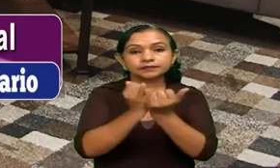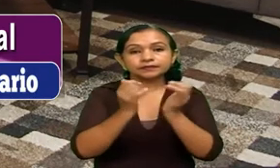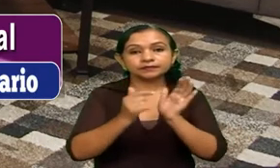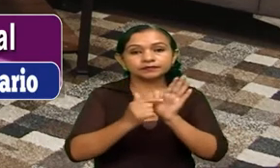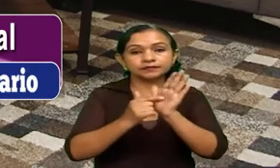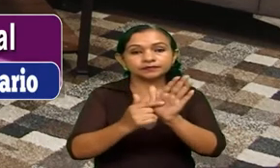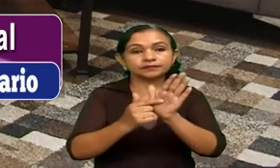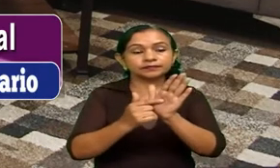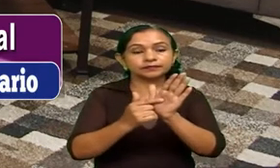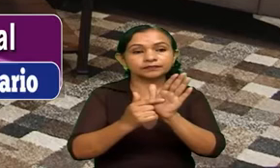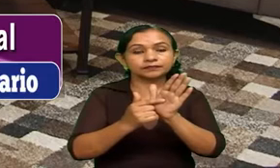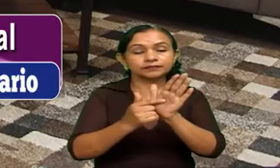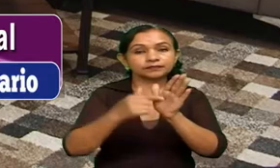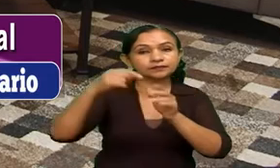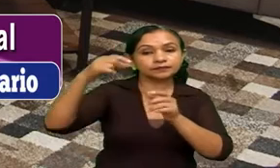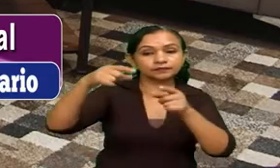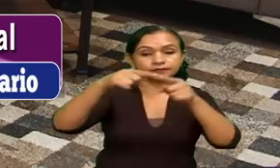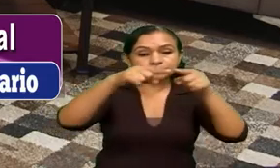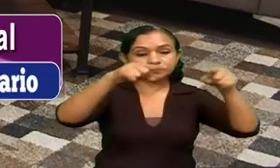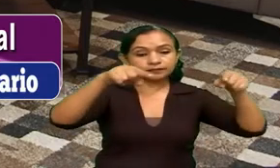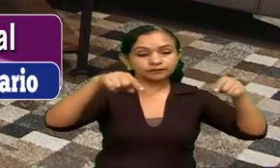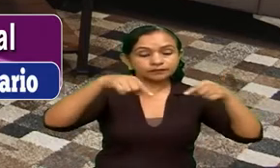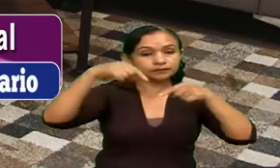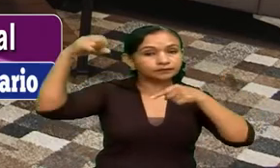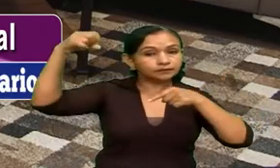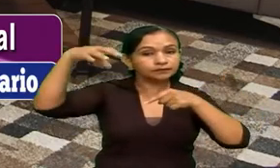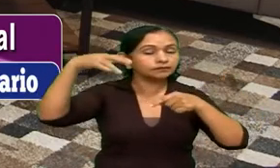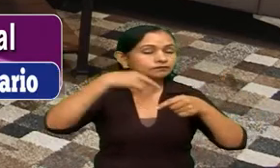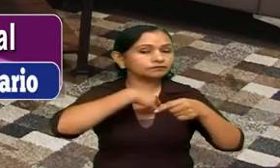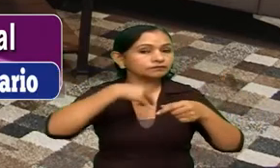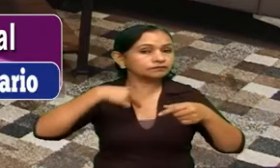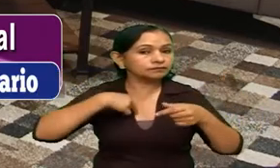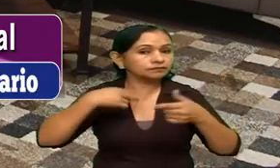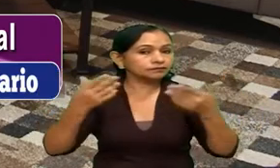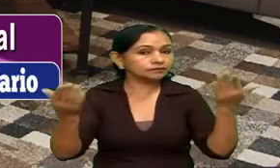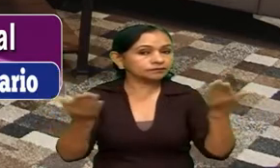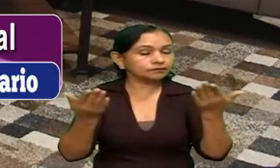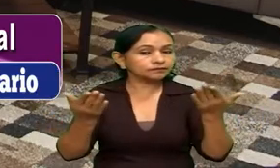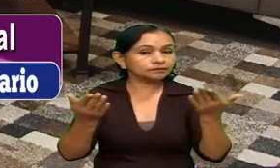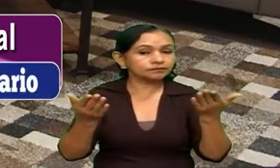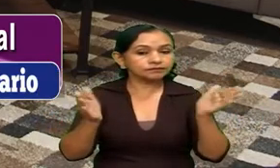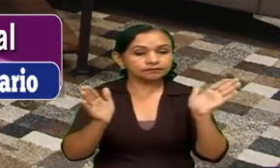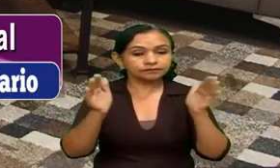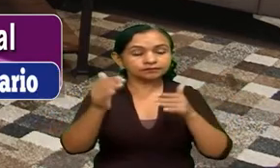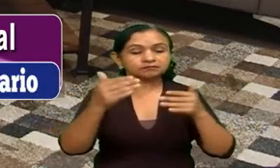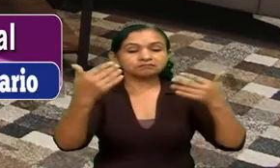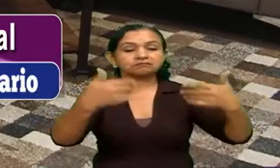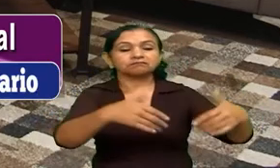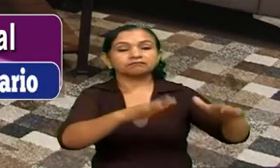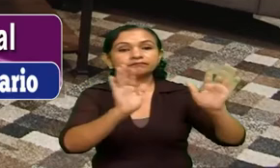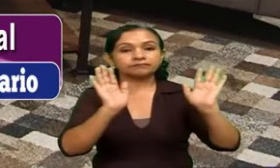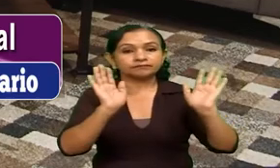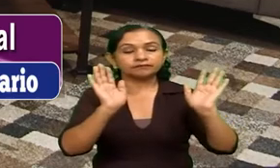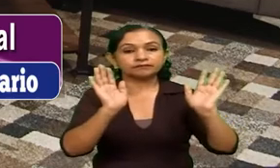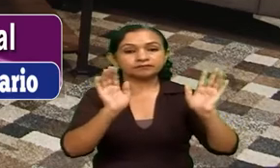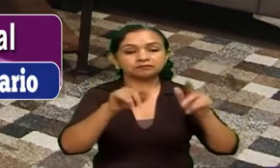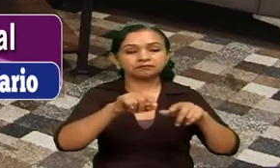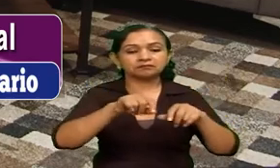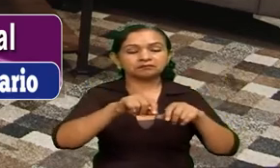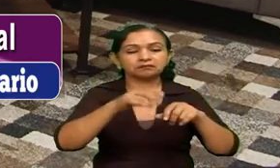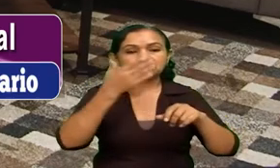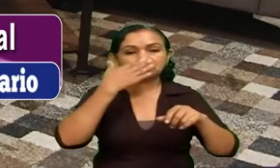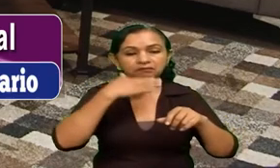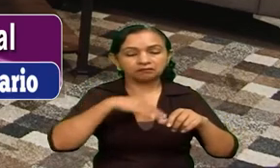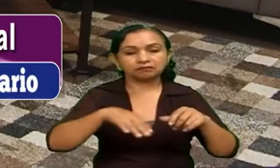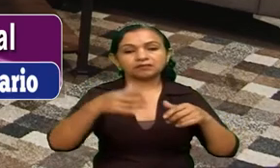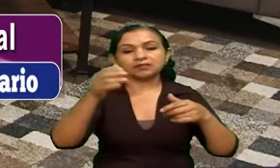es los paneles solares. ¿Qué okay. vamos a hacer con los paneles solares? Si nosotros venimos, se los instalamos y los dejamos, empieza claro. a deteriorarse. Su vida útil,